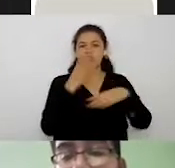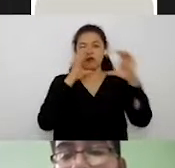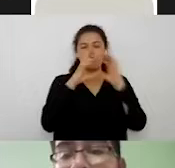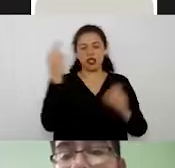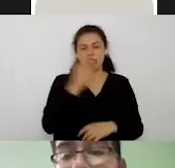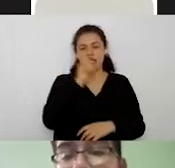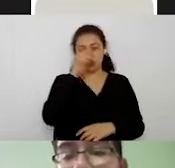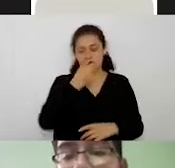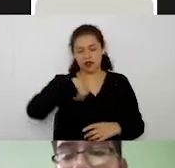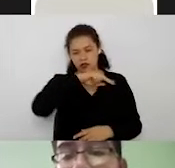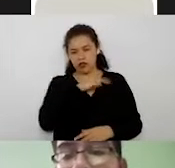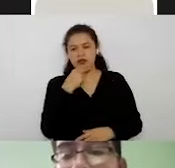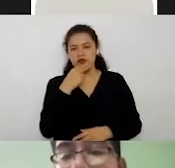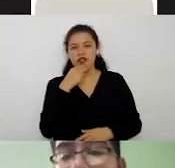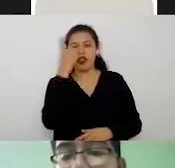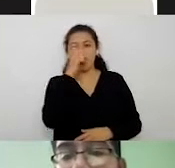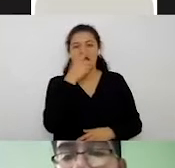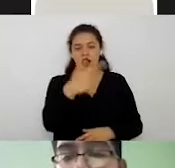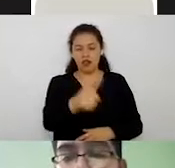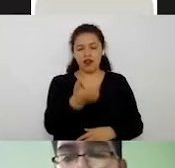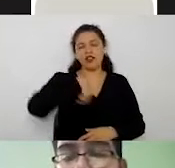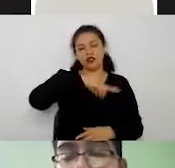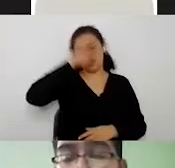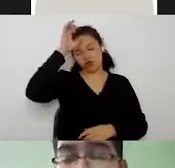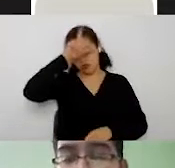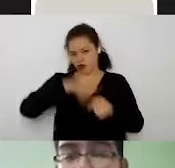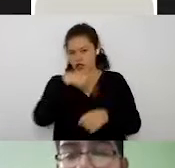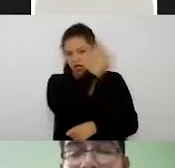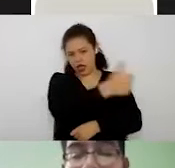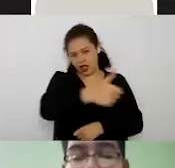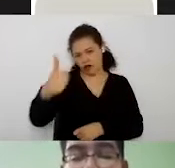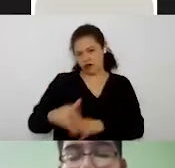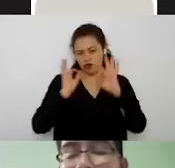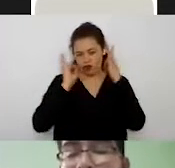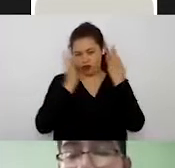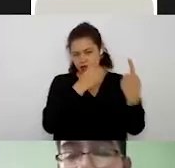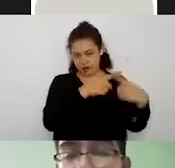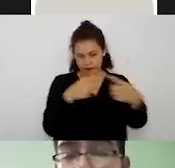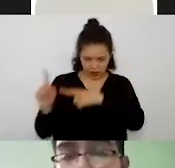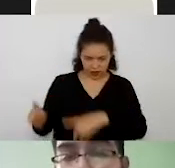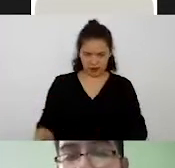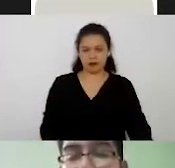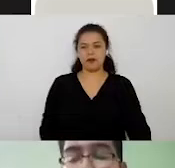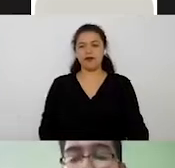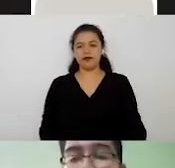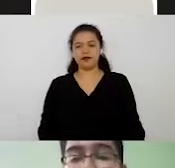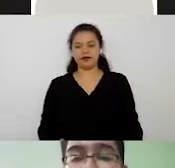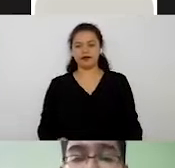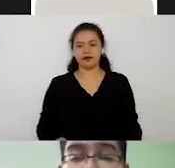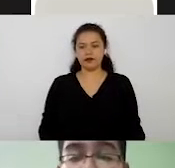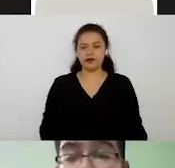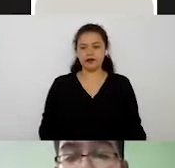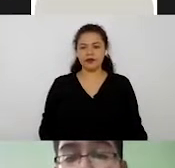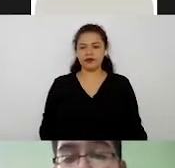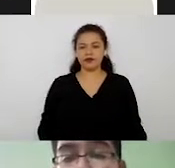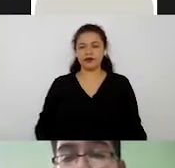con lenguajes y formas propias de nuestra cultura. Entonces, parte fundamental de lo que es la Brigada de